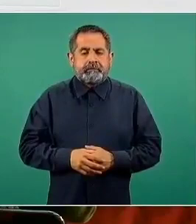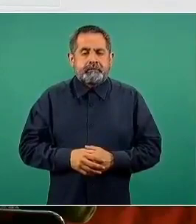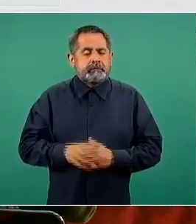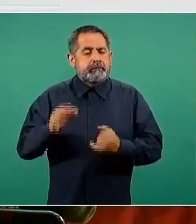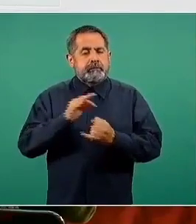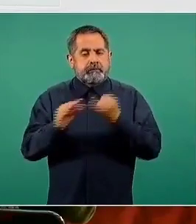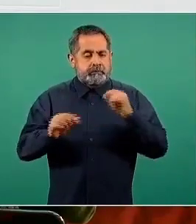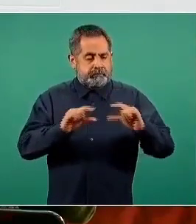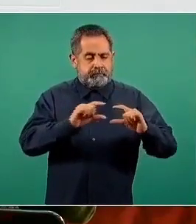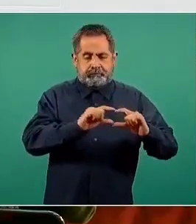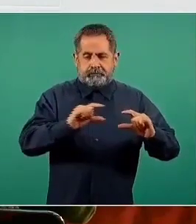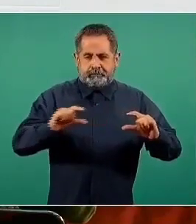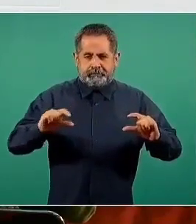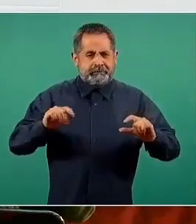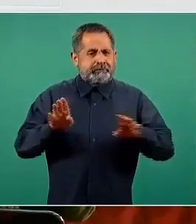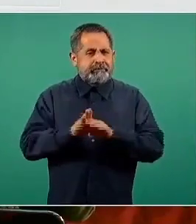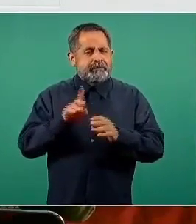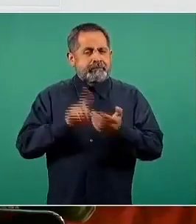Por último, el cuadro general,